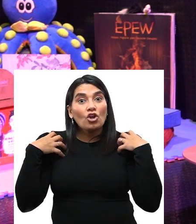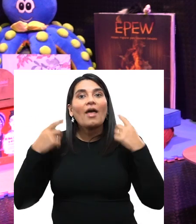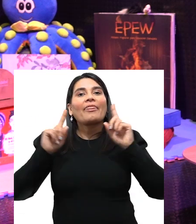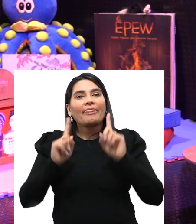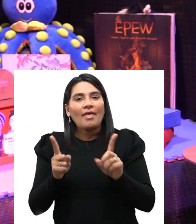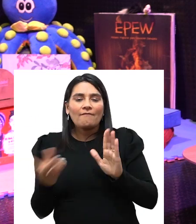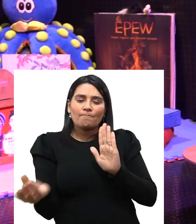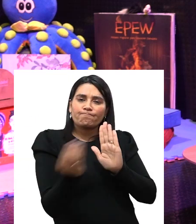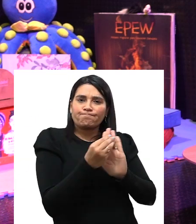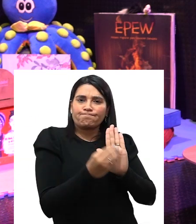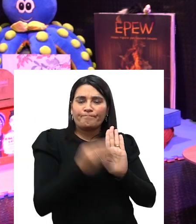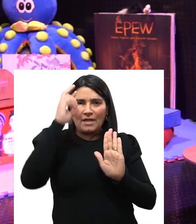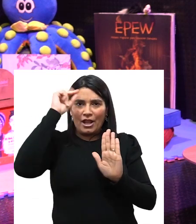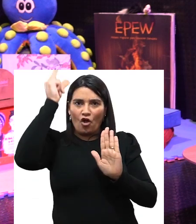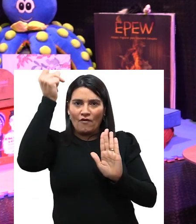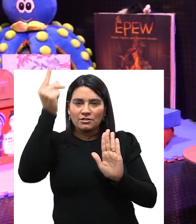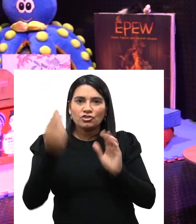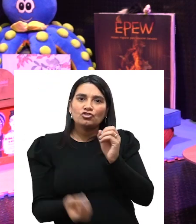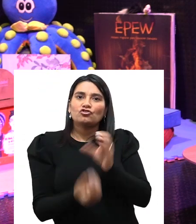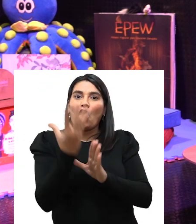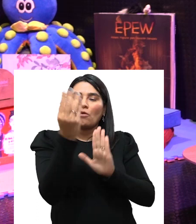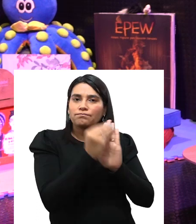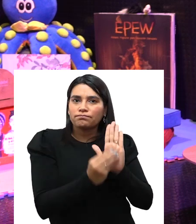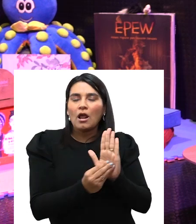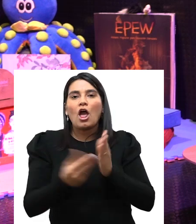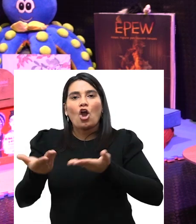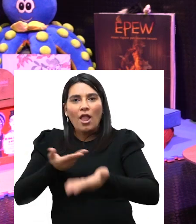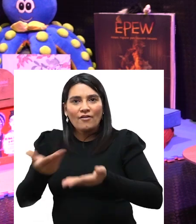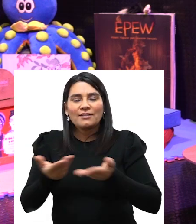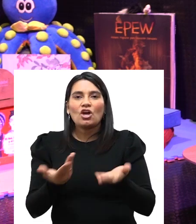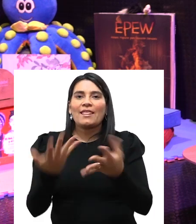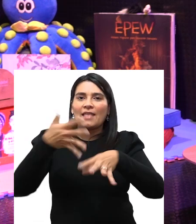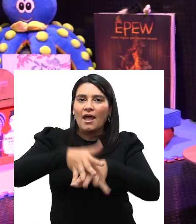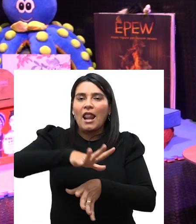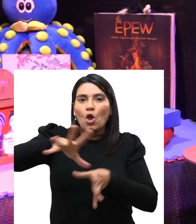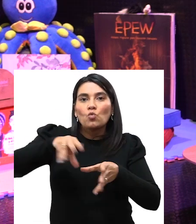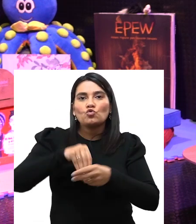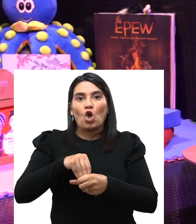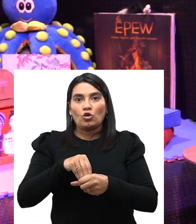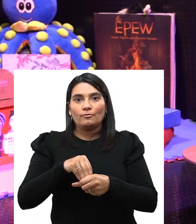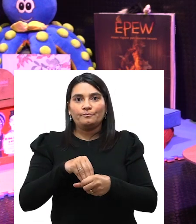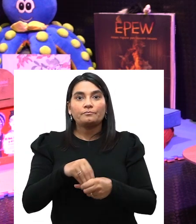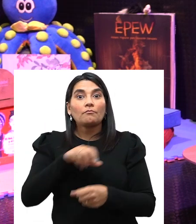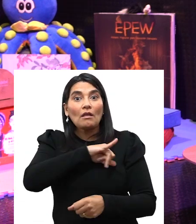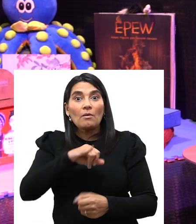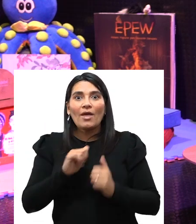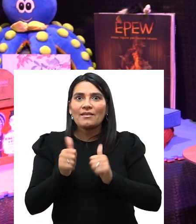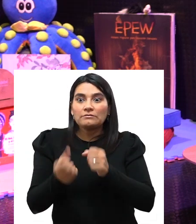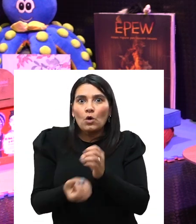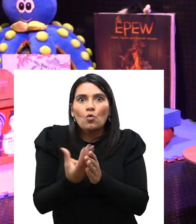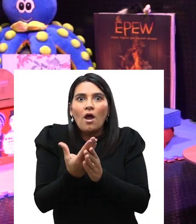incorporar la innovación, la colaboración, la integralidad y la inclusión. a la hora de responder a los desafíos actuales y a los